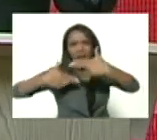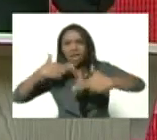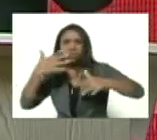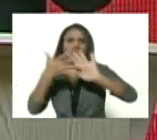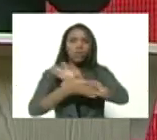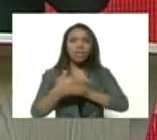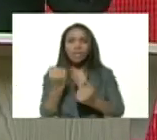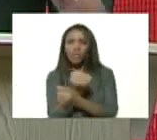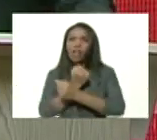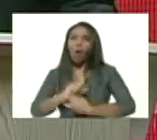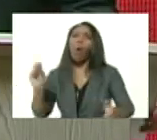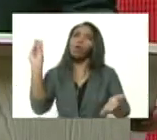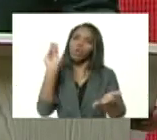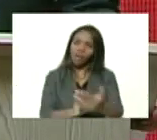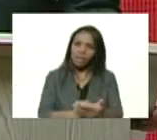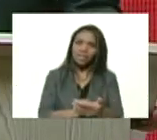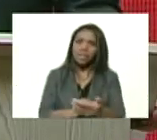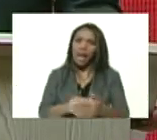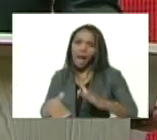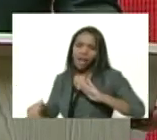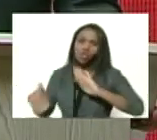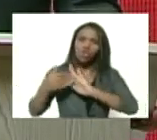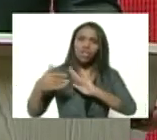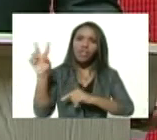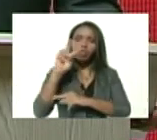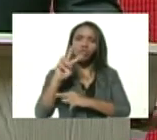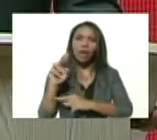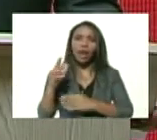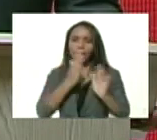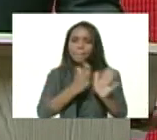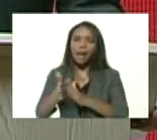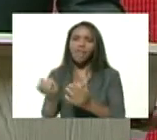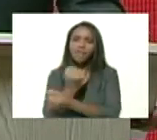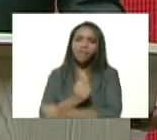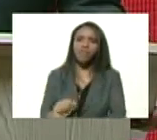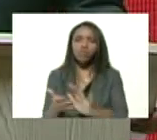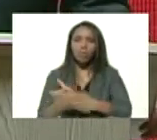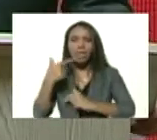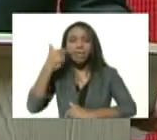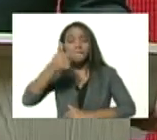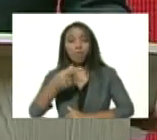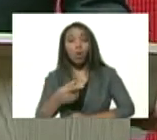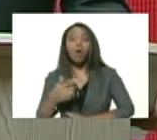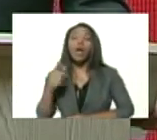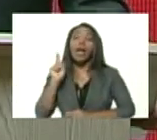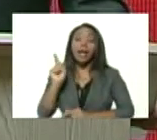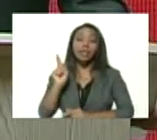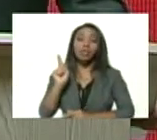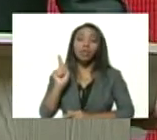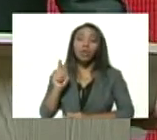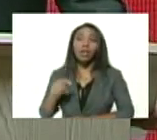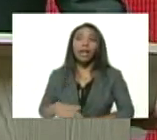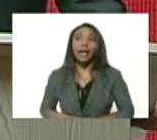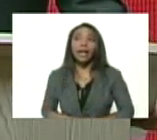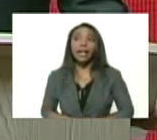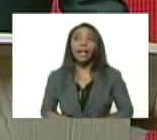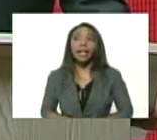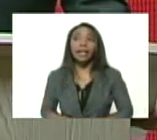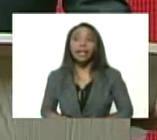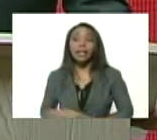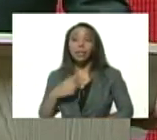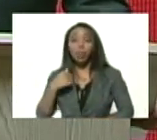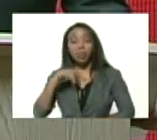fracasa nuevamente un plan contra Venezuela, pues, como decimos aquí, lo echan al pajón. Y es por